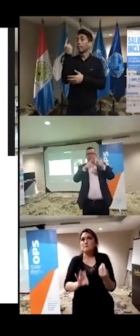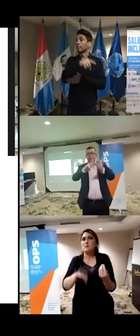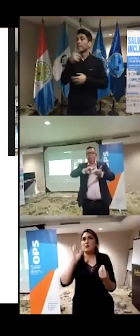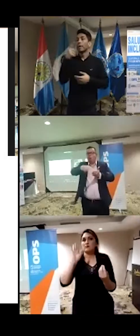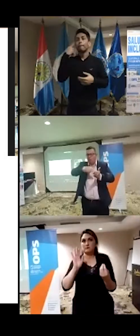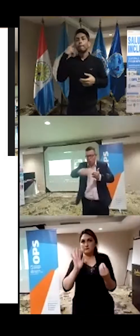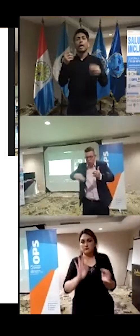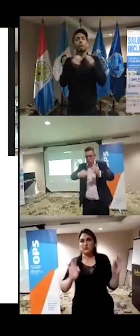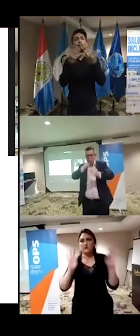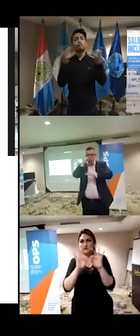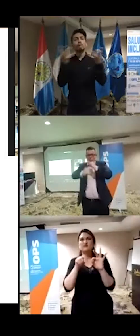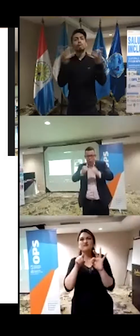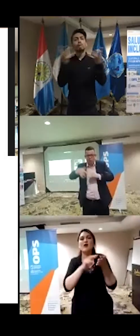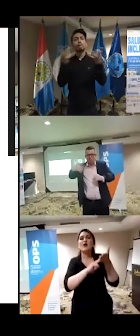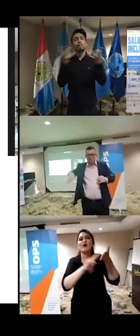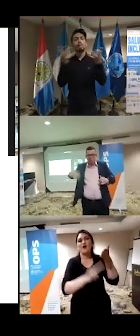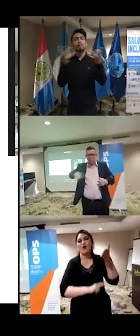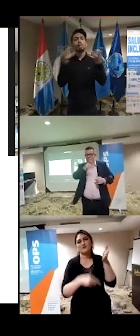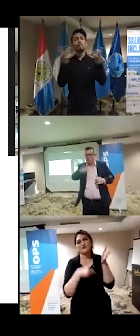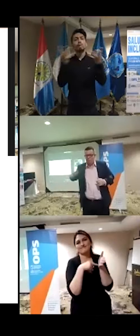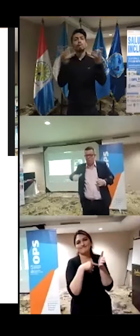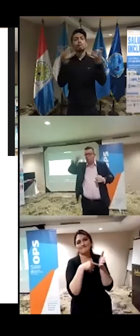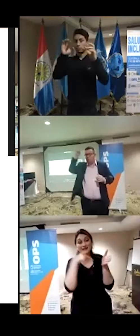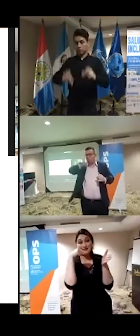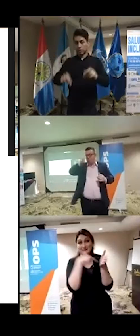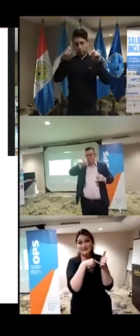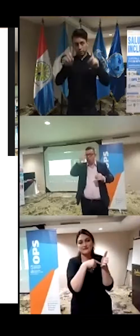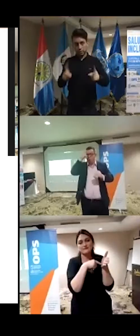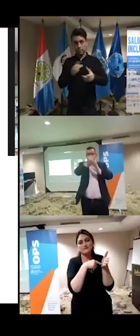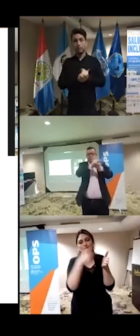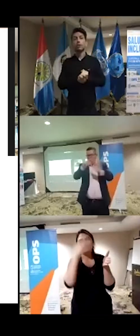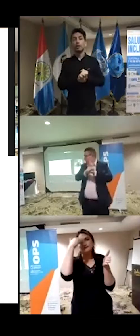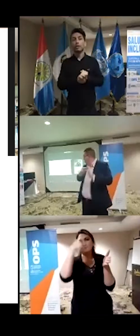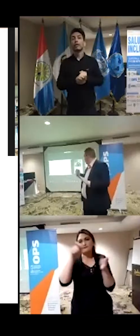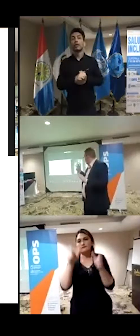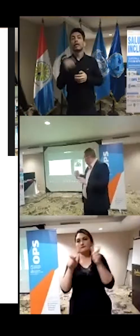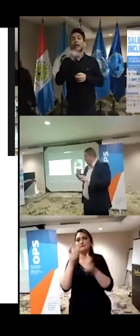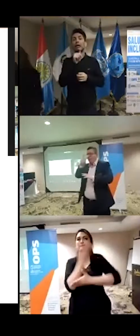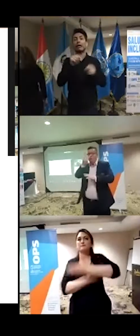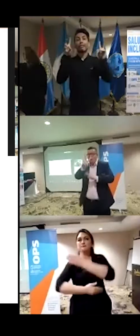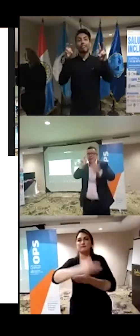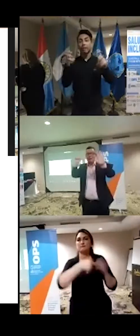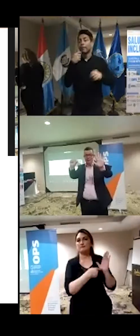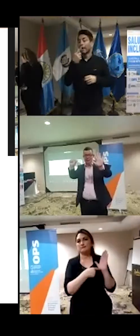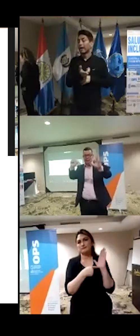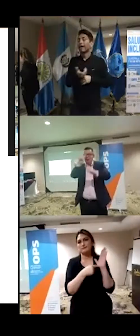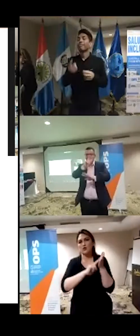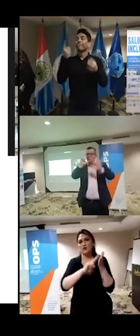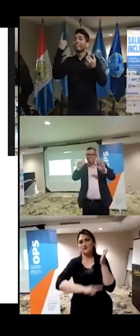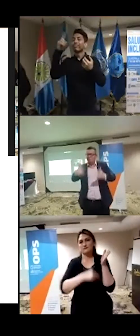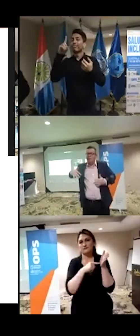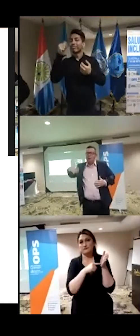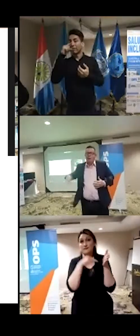muchos de los discursos, ha sido la Convención sobre los Derechos de las Personas con Discapacidad. Y es que el tema de los datos desagregados tiene